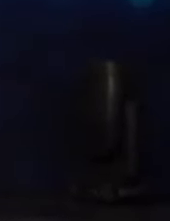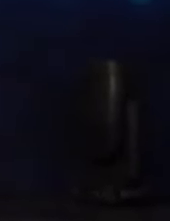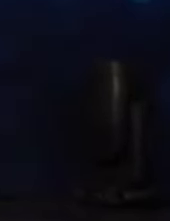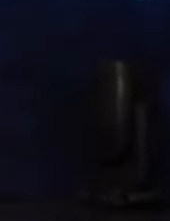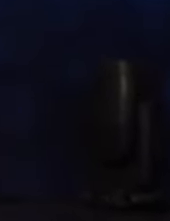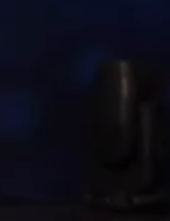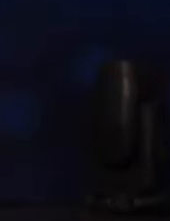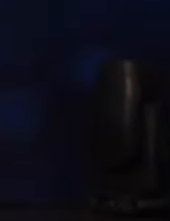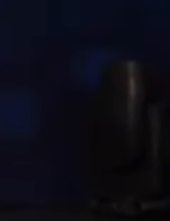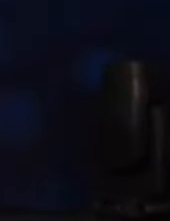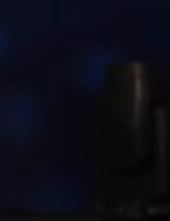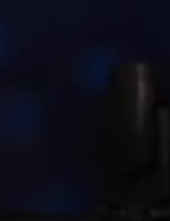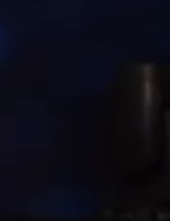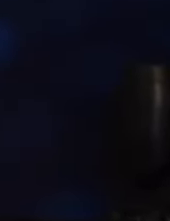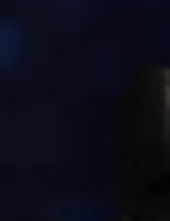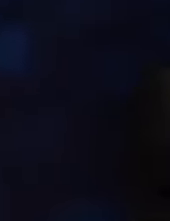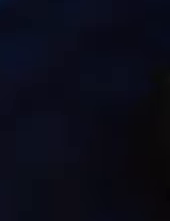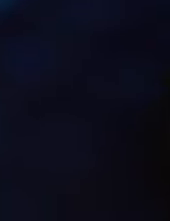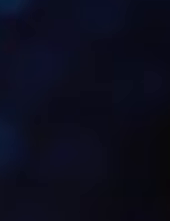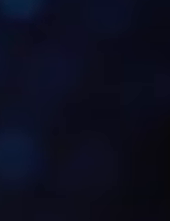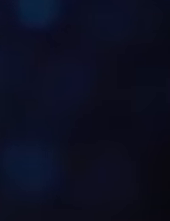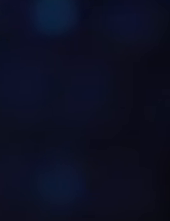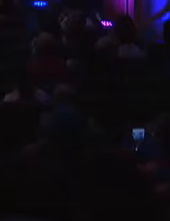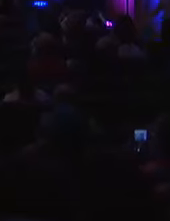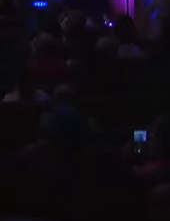ya Cómo está la Salud